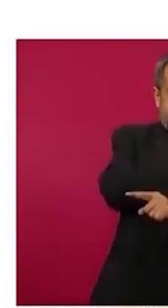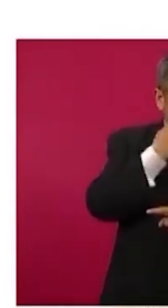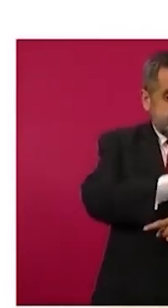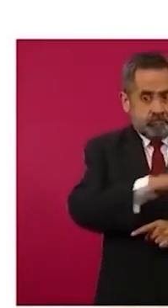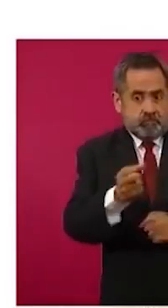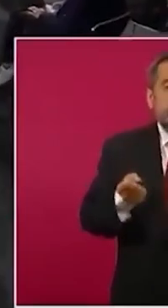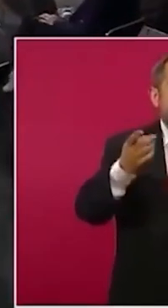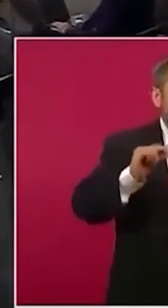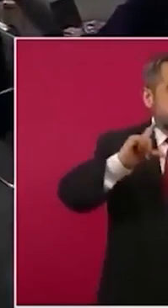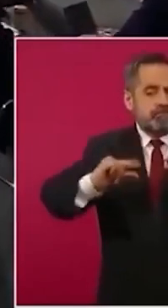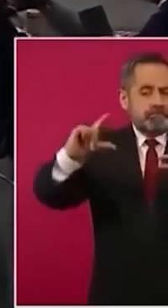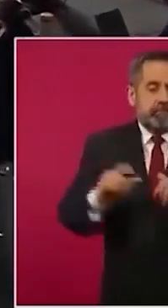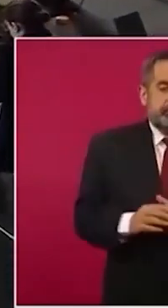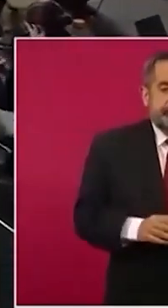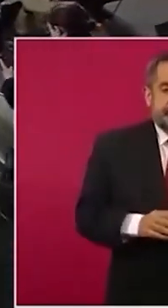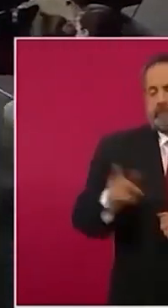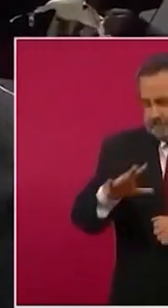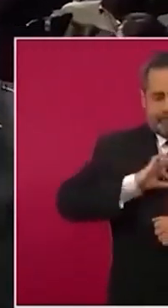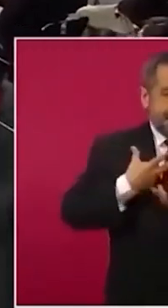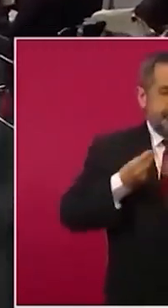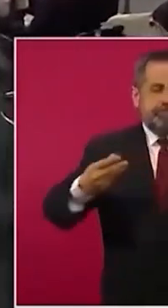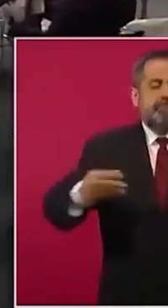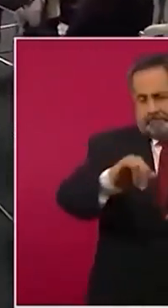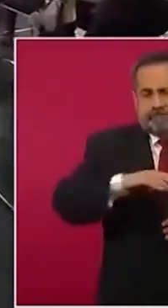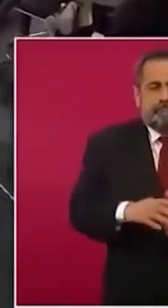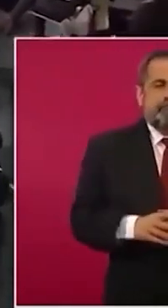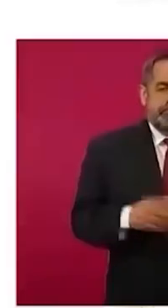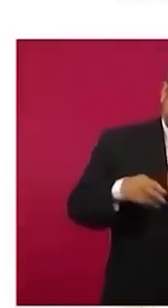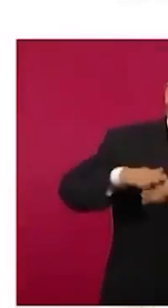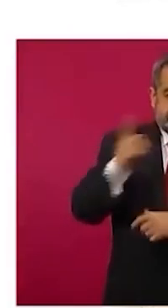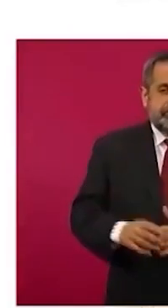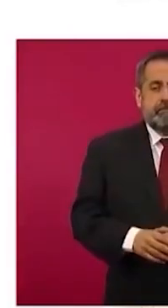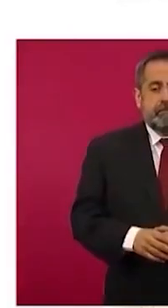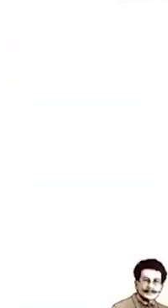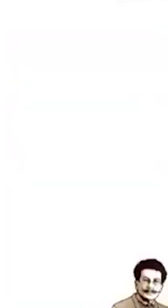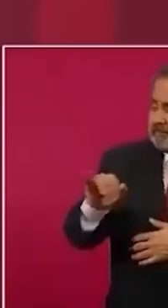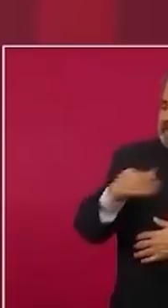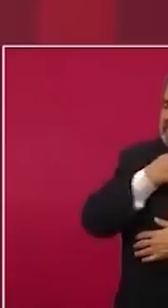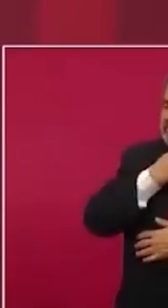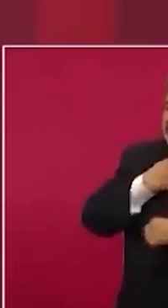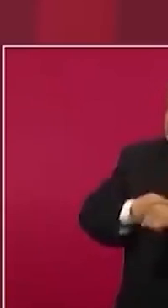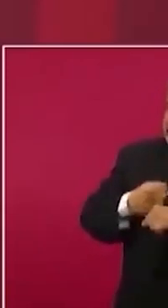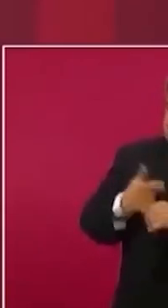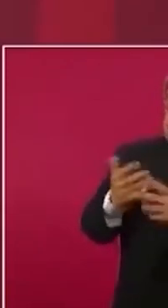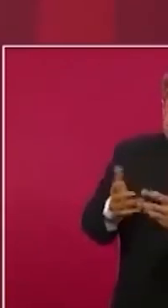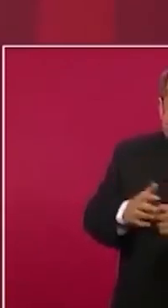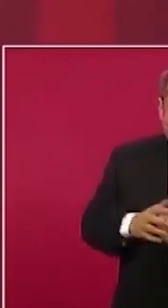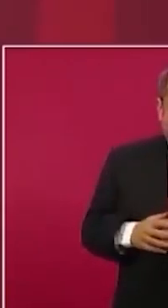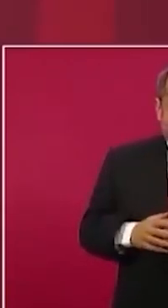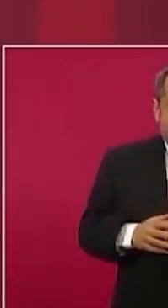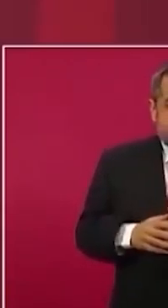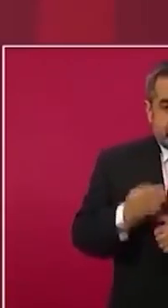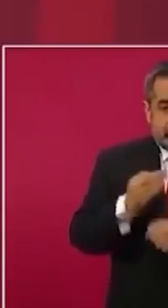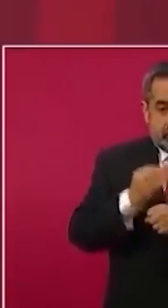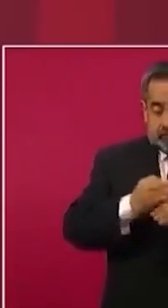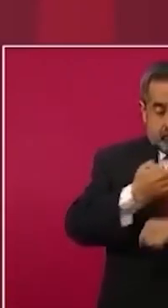la mismísima Cassandra Michelle, nuestro cabecita de Gaza dijo, es gripe. Amanecí ronco. Sí, ¿te nos puede hablar un poco de eso? Voy a hacer la